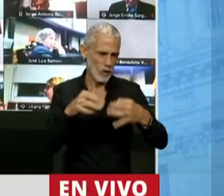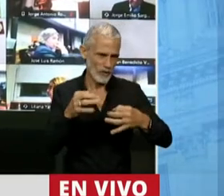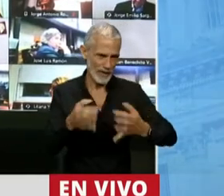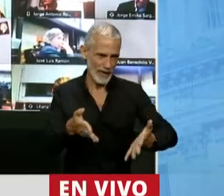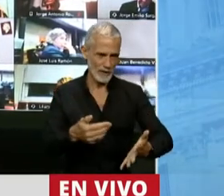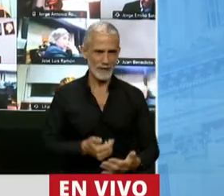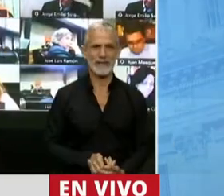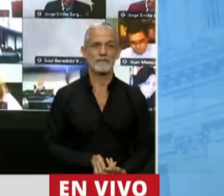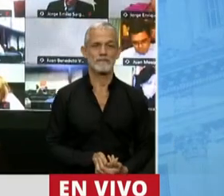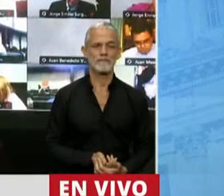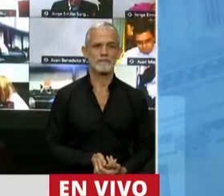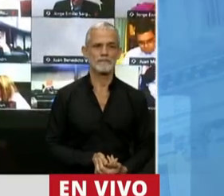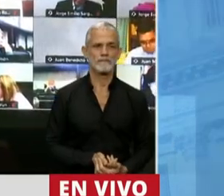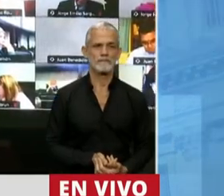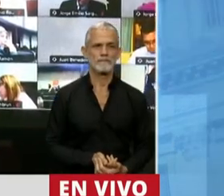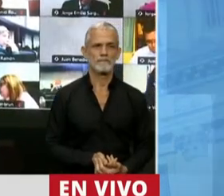objetivo.